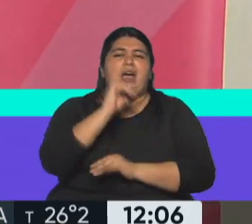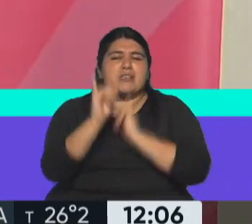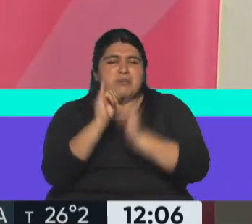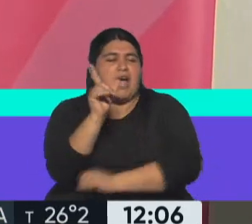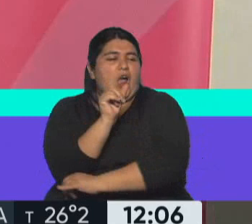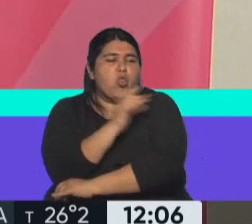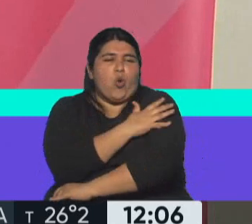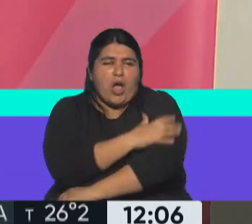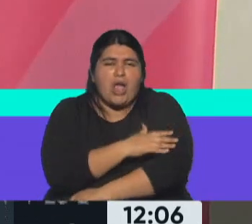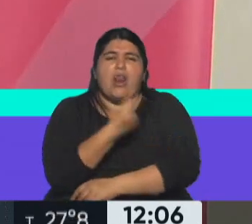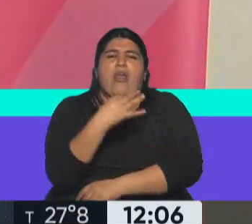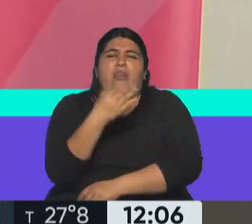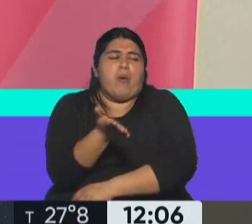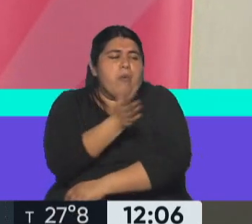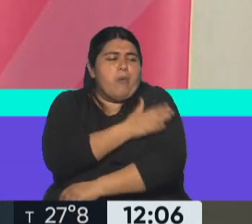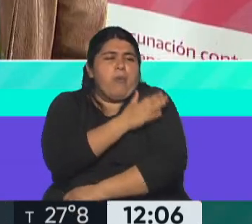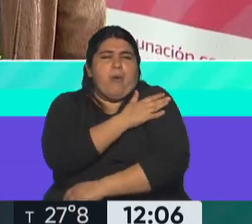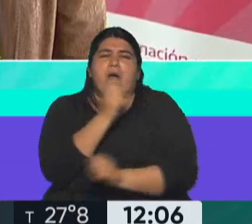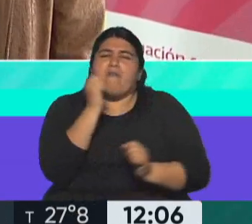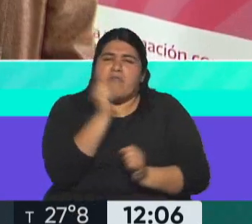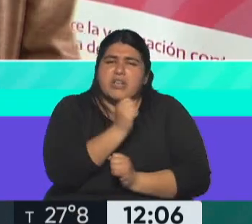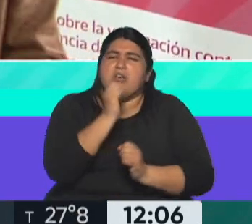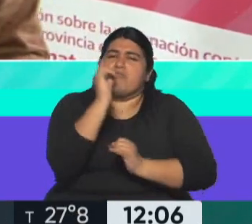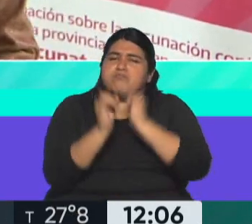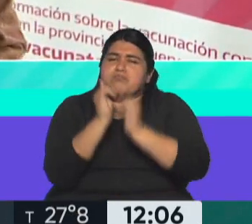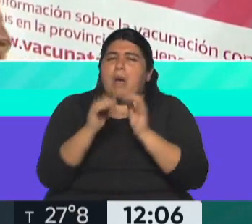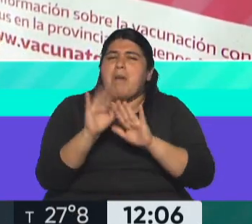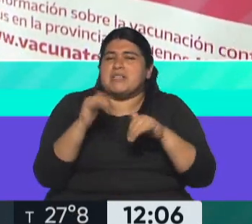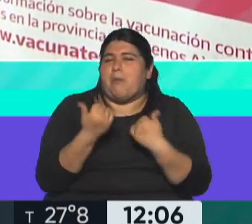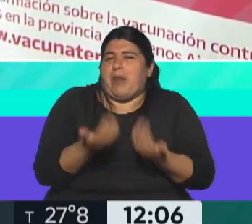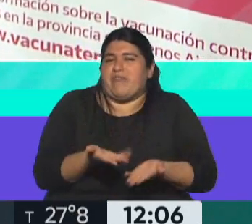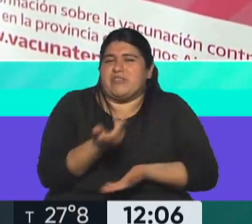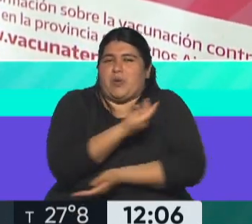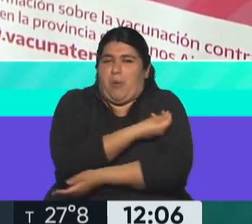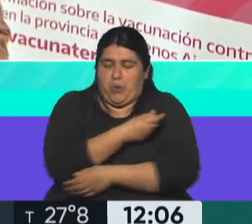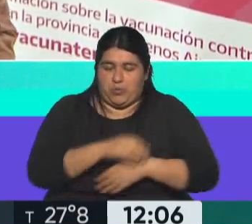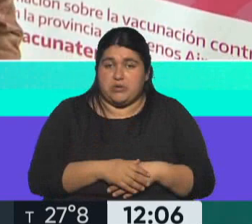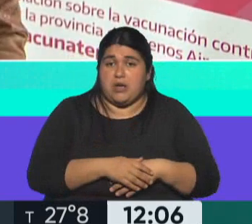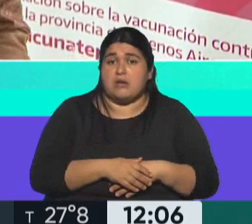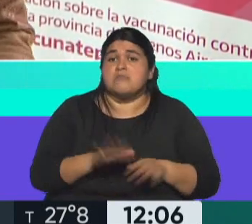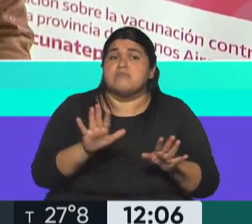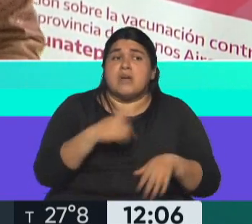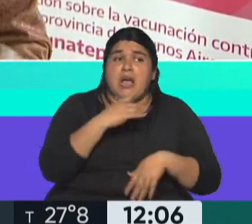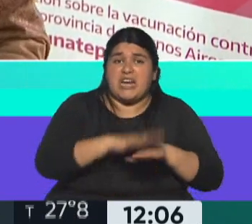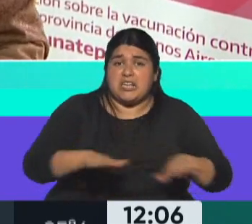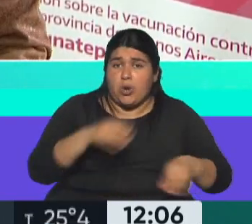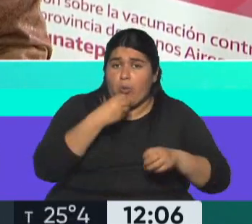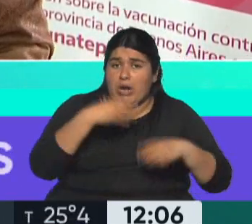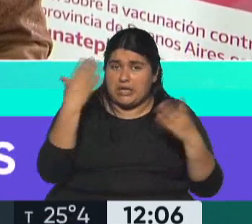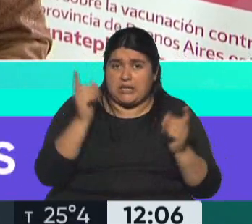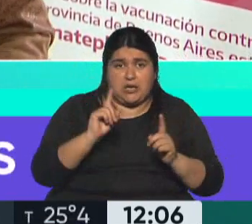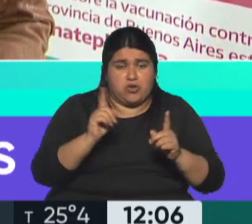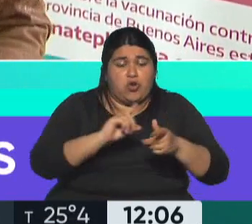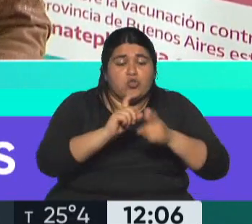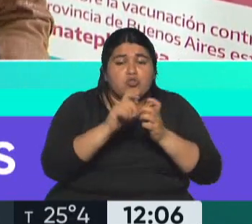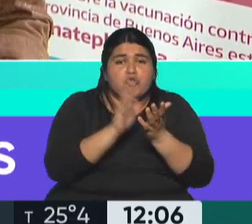fríos, pero bueno, le explican todos los beneficios de la vacuna. Y lo más importante es que no se vacuna cualquier chico, no solo tiene que tener el turno,